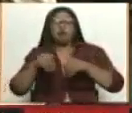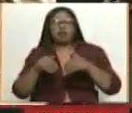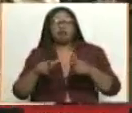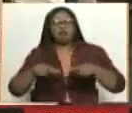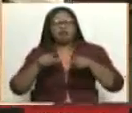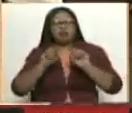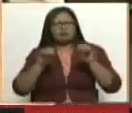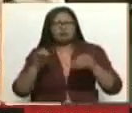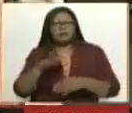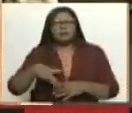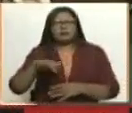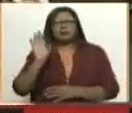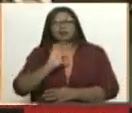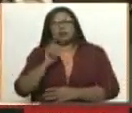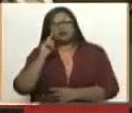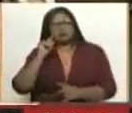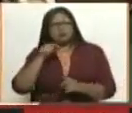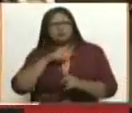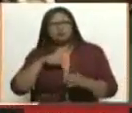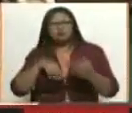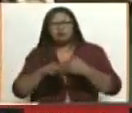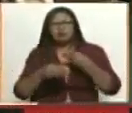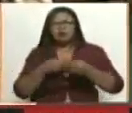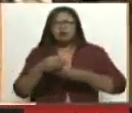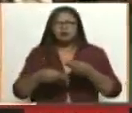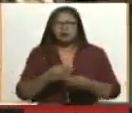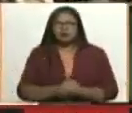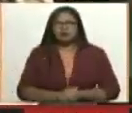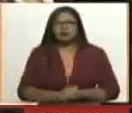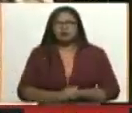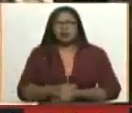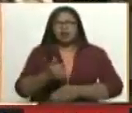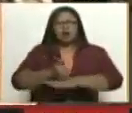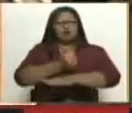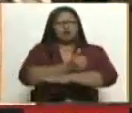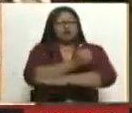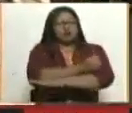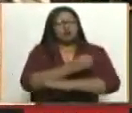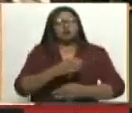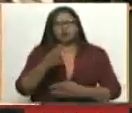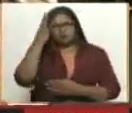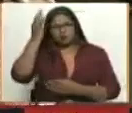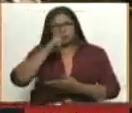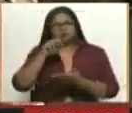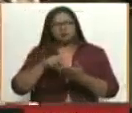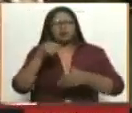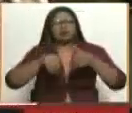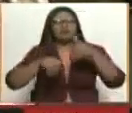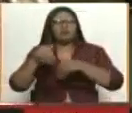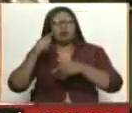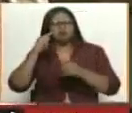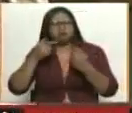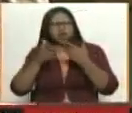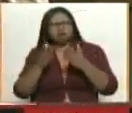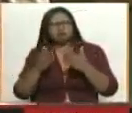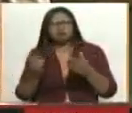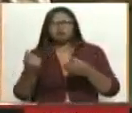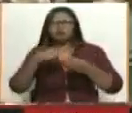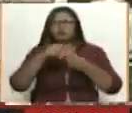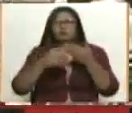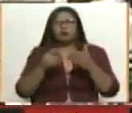en Plaza Caracas, donde en este momento se tiene previsto que las autoridades del Consejo Nacional Electoral emitan